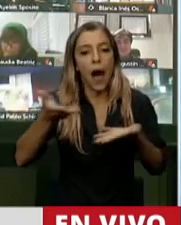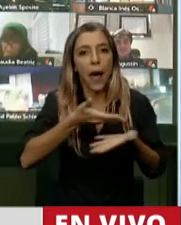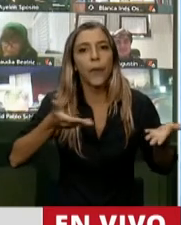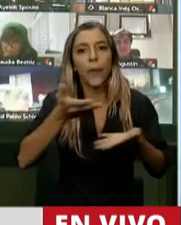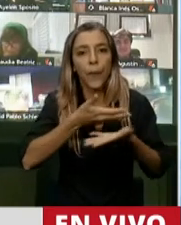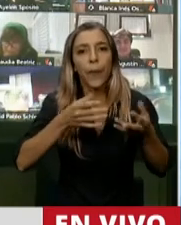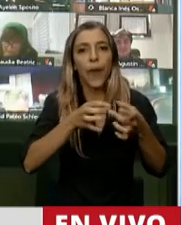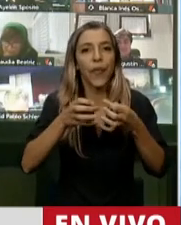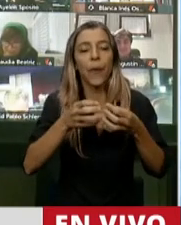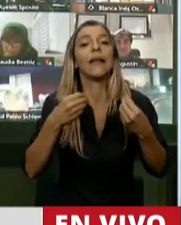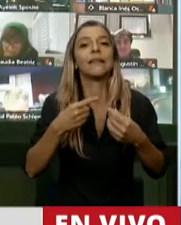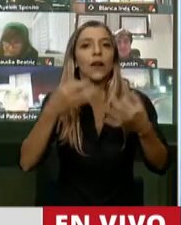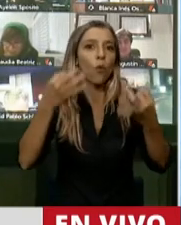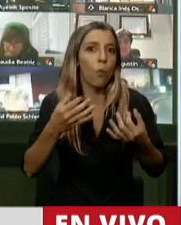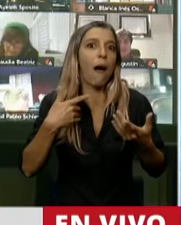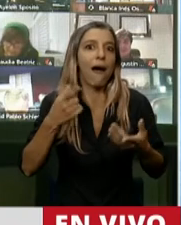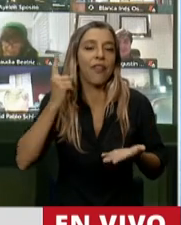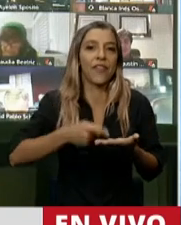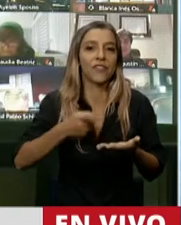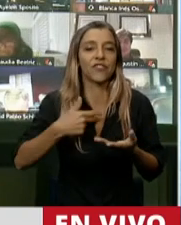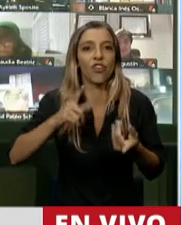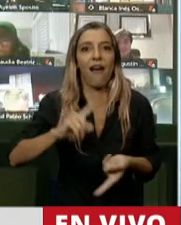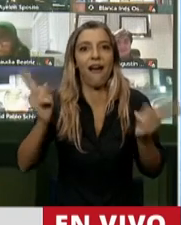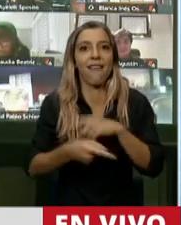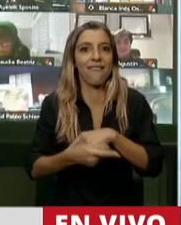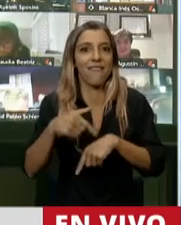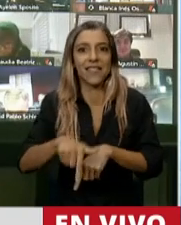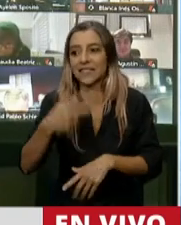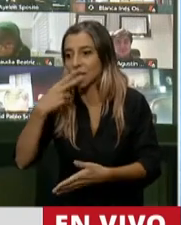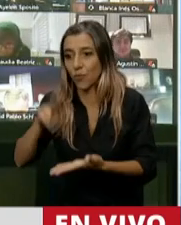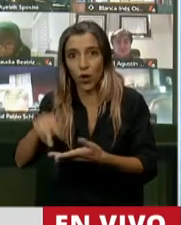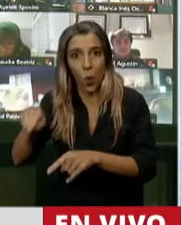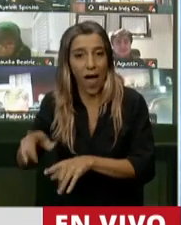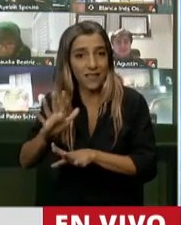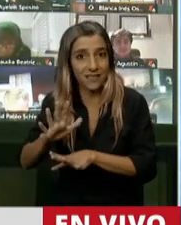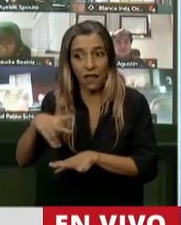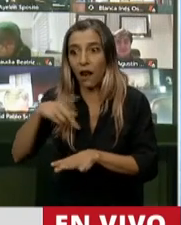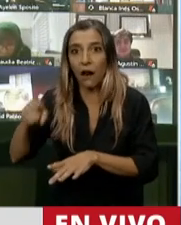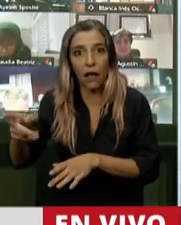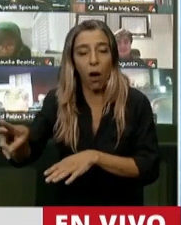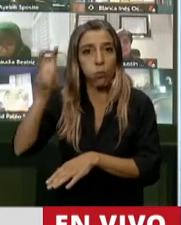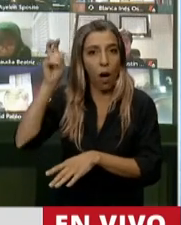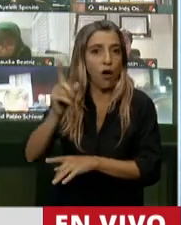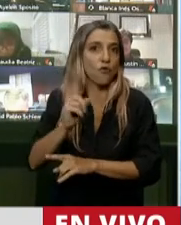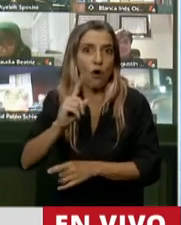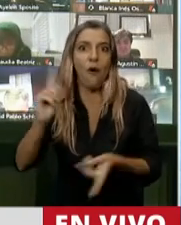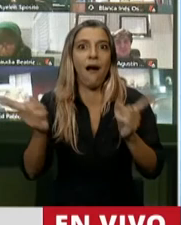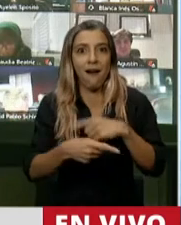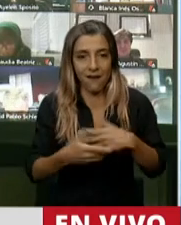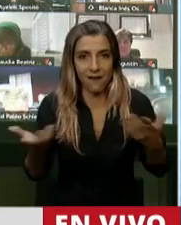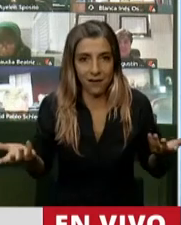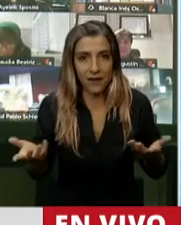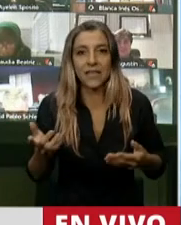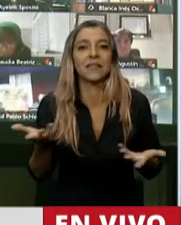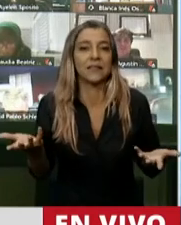que propone este. Y no se le puede volver a descubrir el agujero